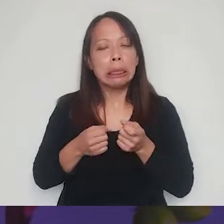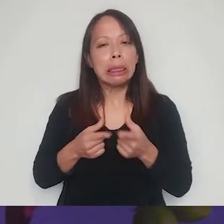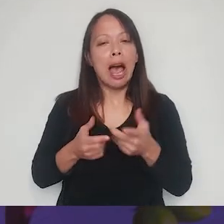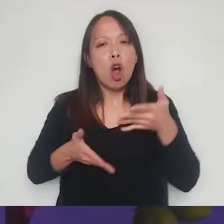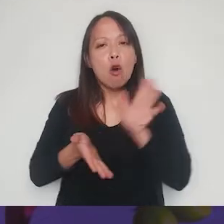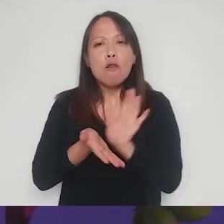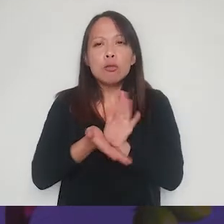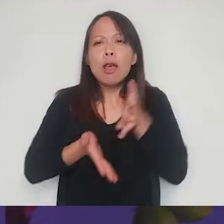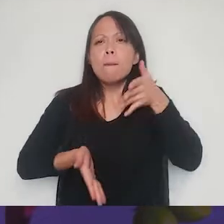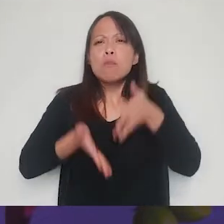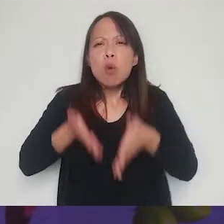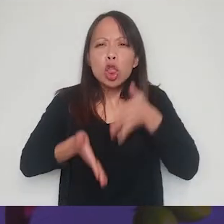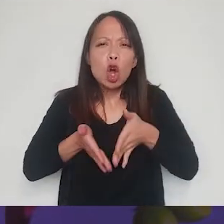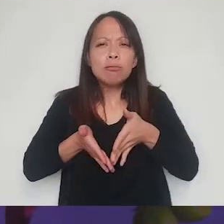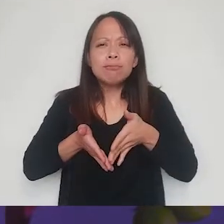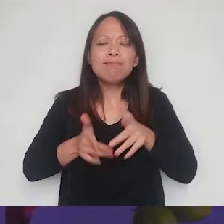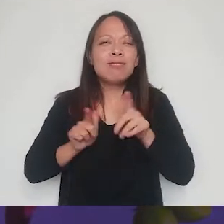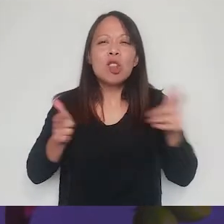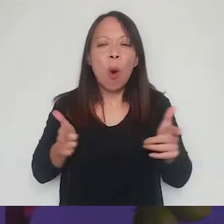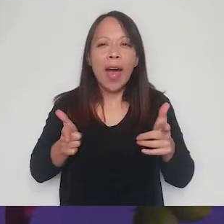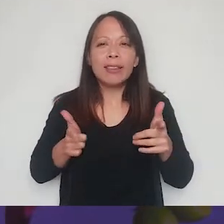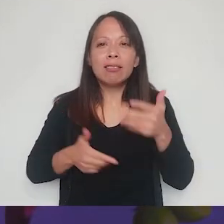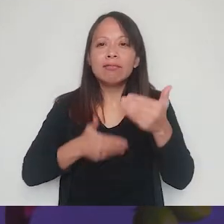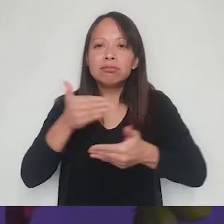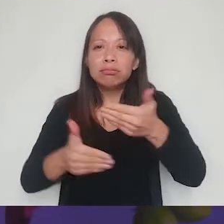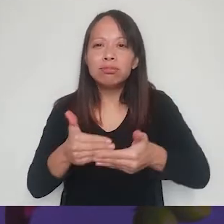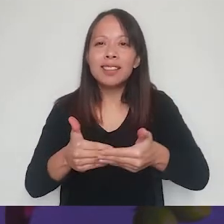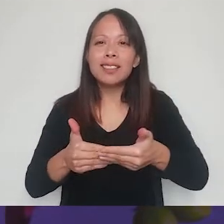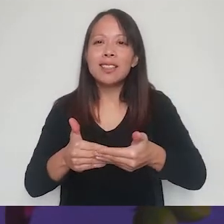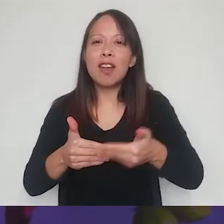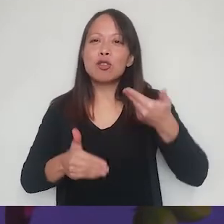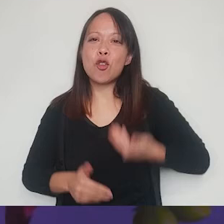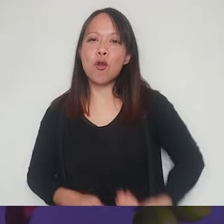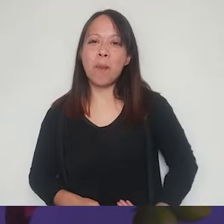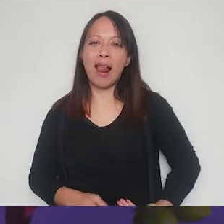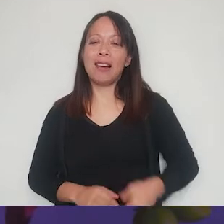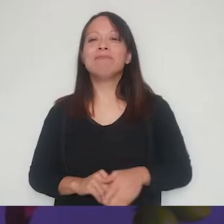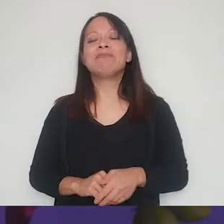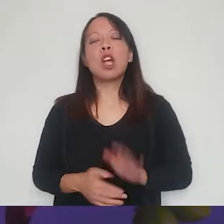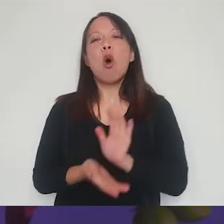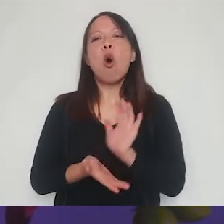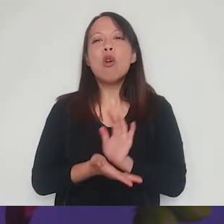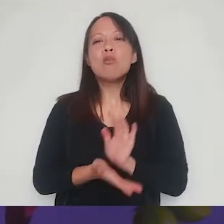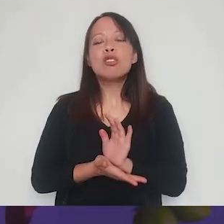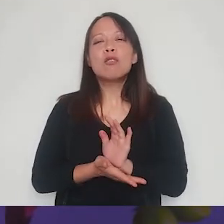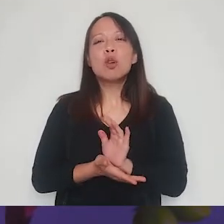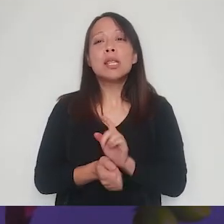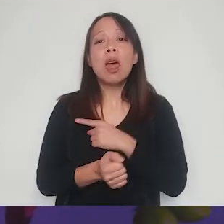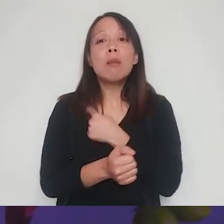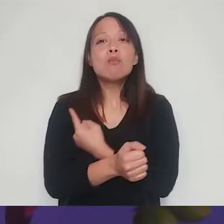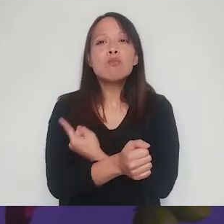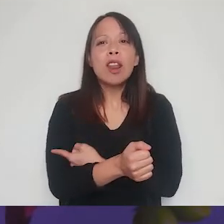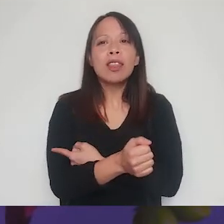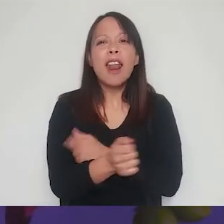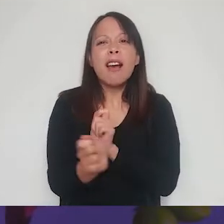células musculares, están afectadas y no desarrollan normalmente. Entonces, esta atrofia muscular